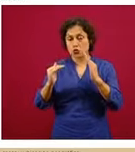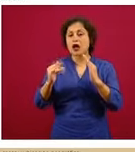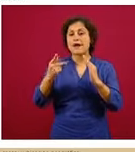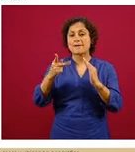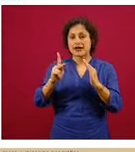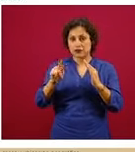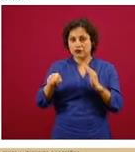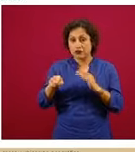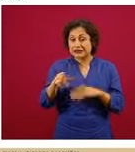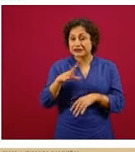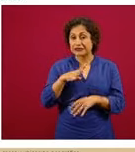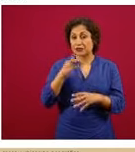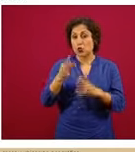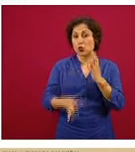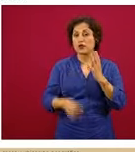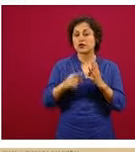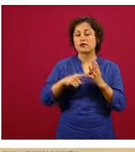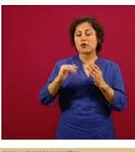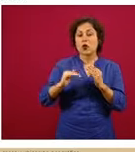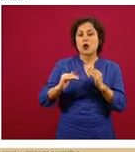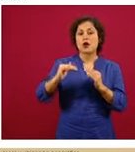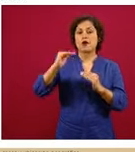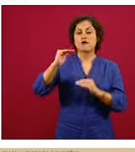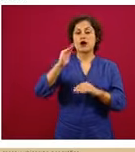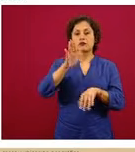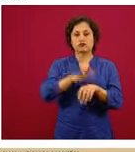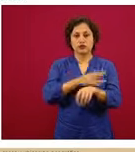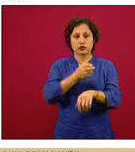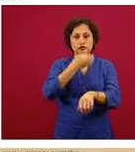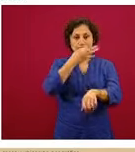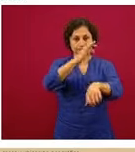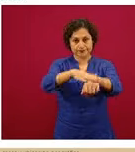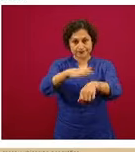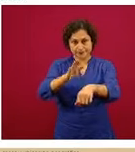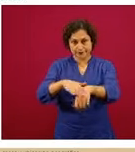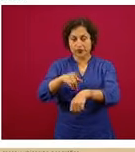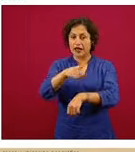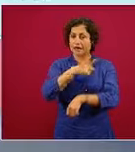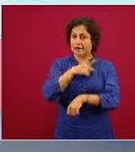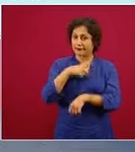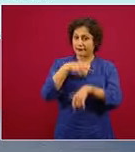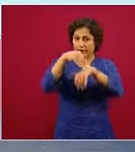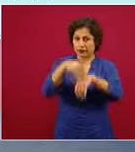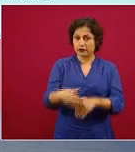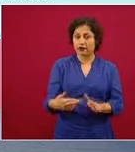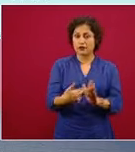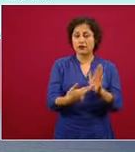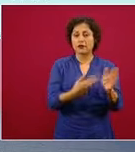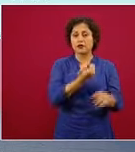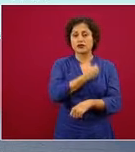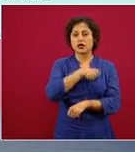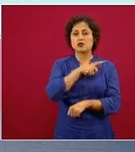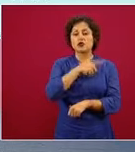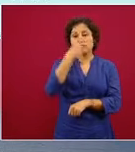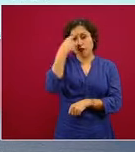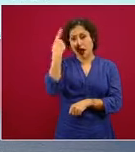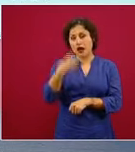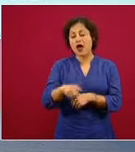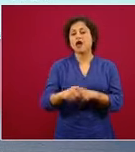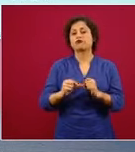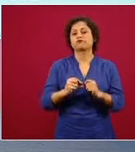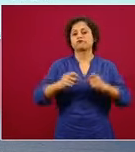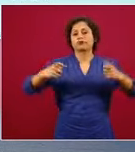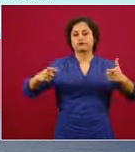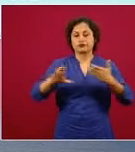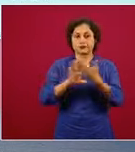estos municipios a poner en práctica las actividades, porque si no, pues esta tendencia puede continuar más allá de la